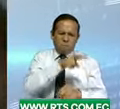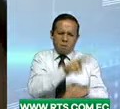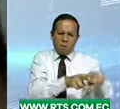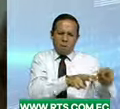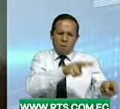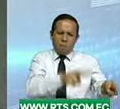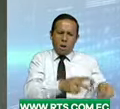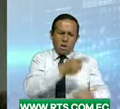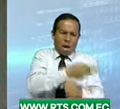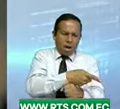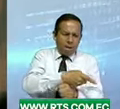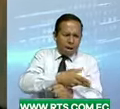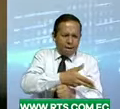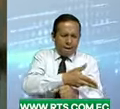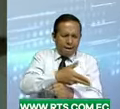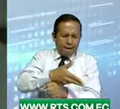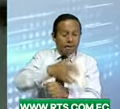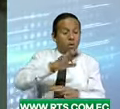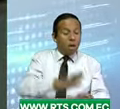¡Quieto!